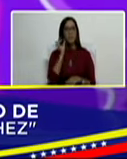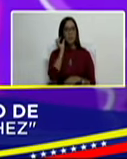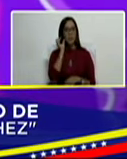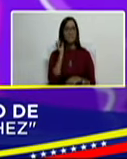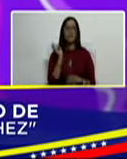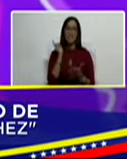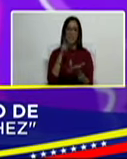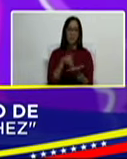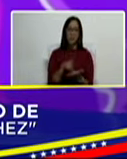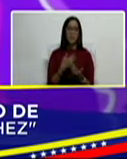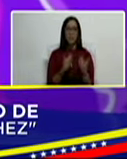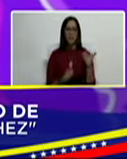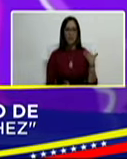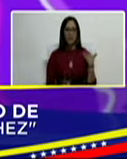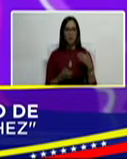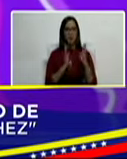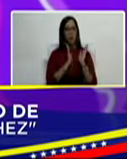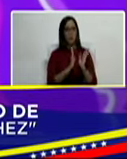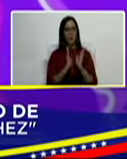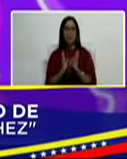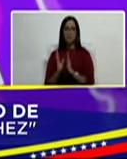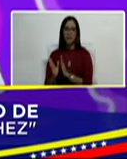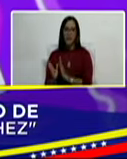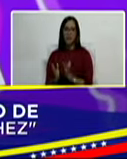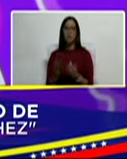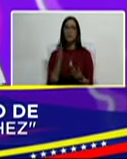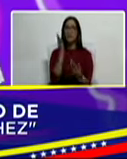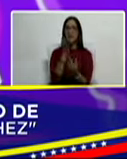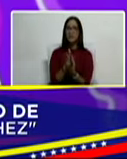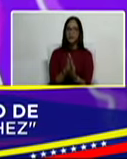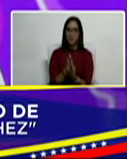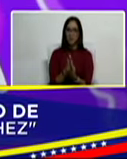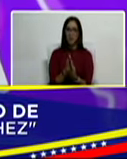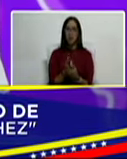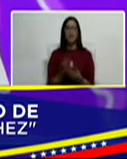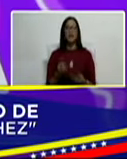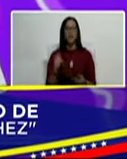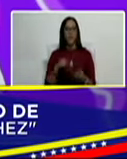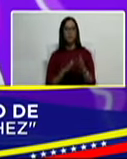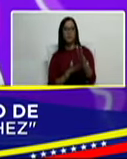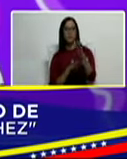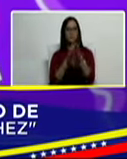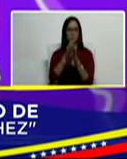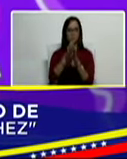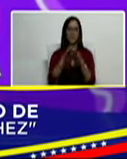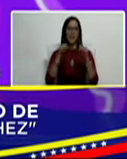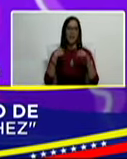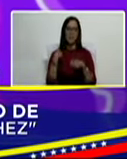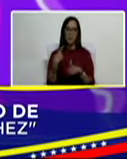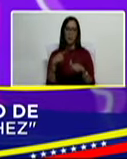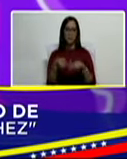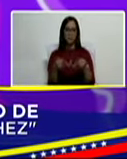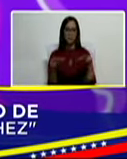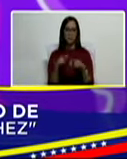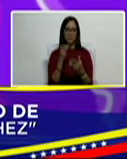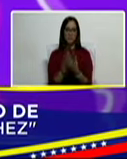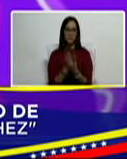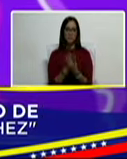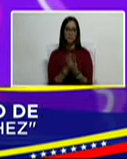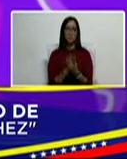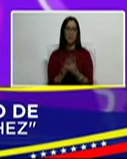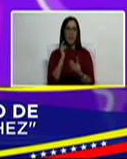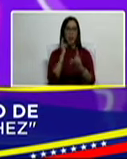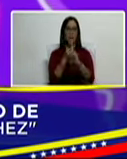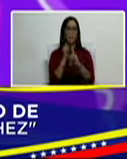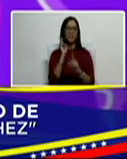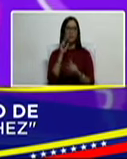venido, presidente, organizándonos, registrándonos, y hemos superado en esta primera fase de registro la meta